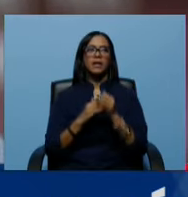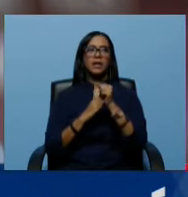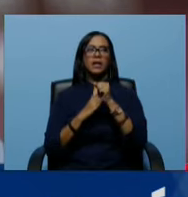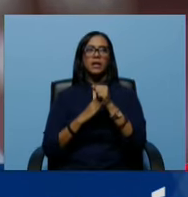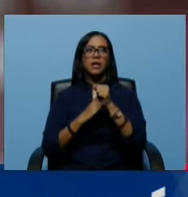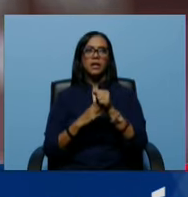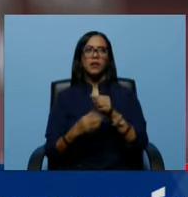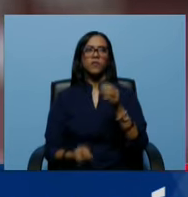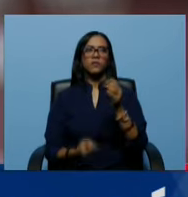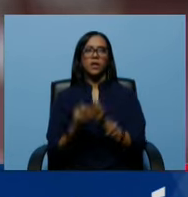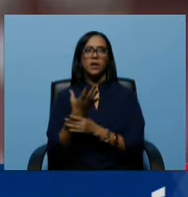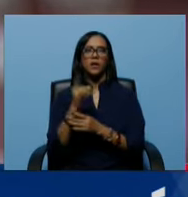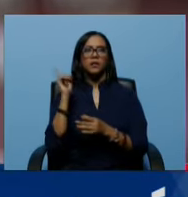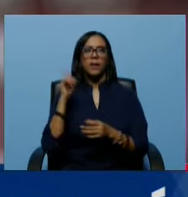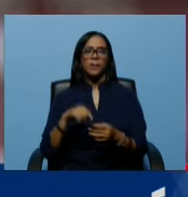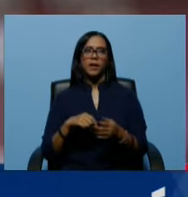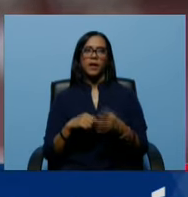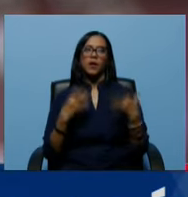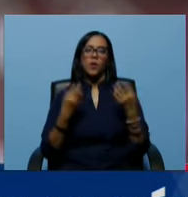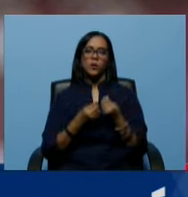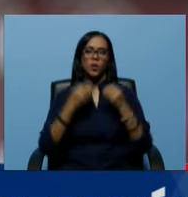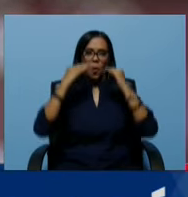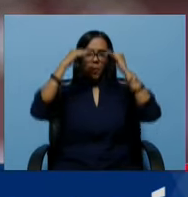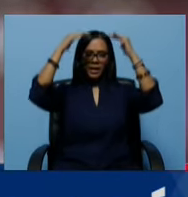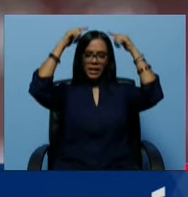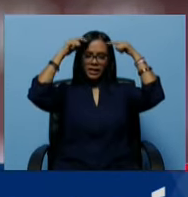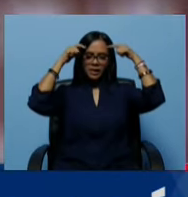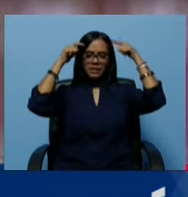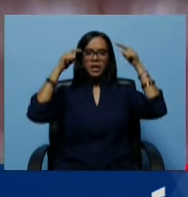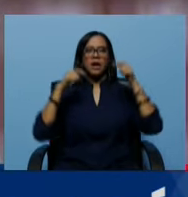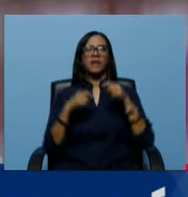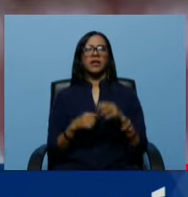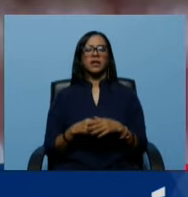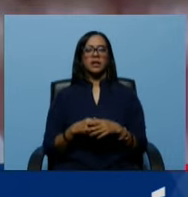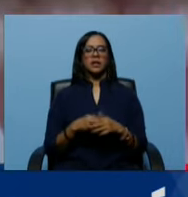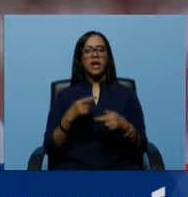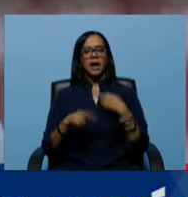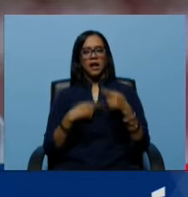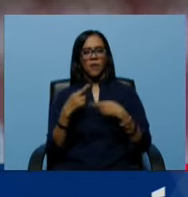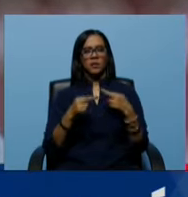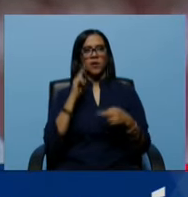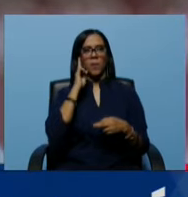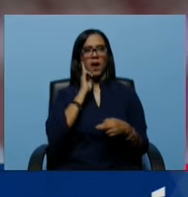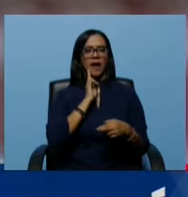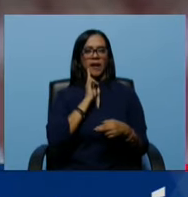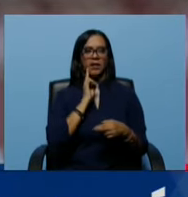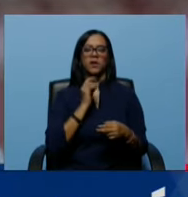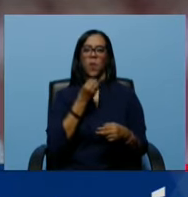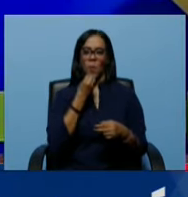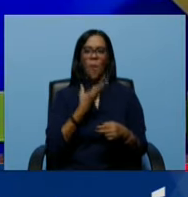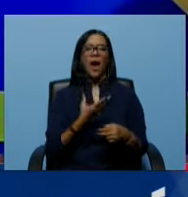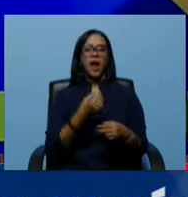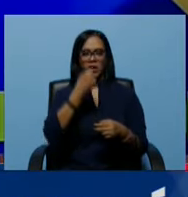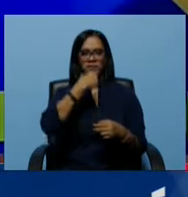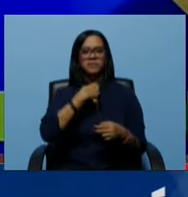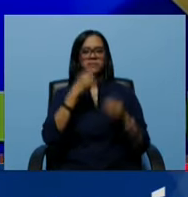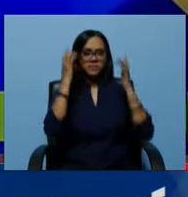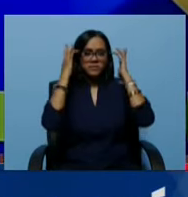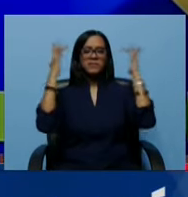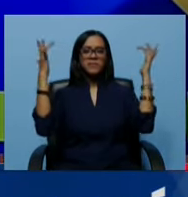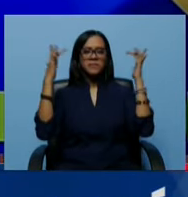también, junto al comandante Chávez de la Revolución Bolivariana. Un gran hombre, inteligente, como él